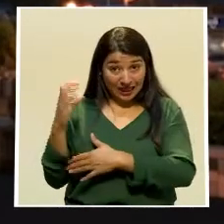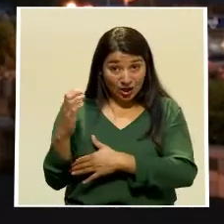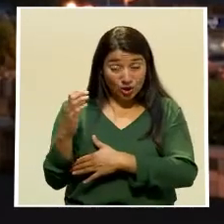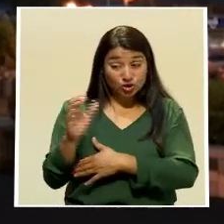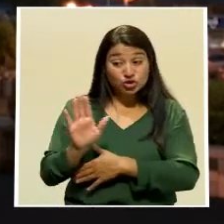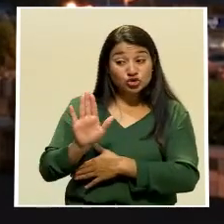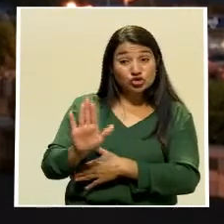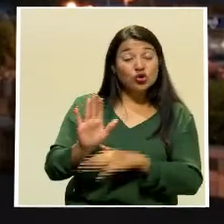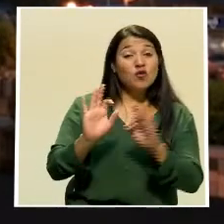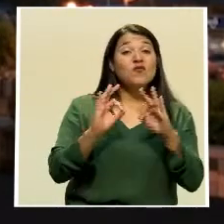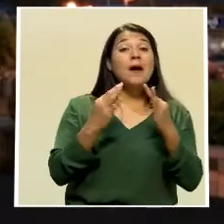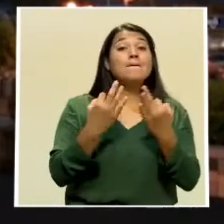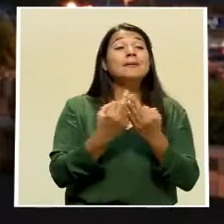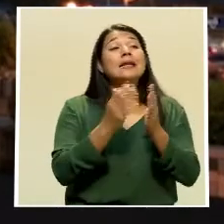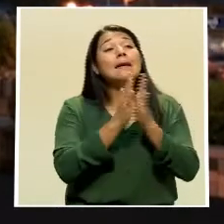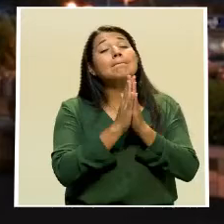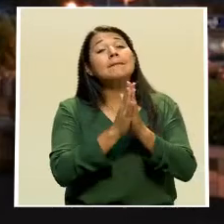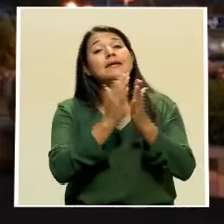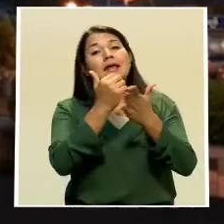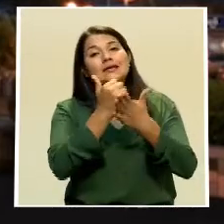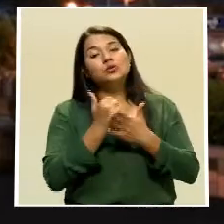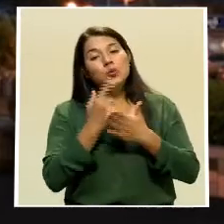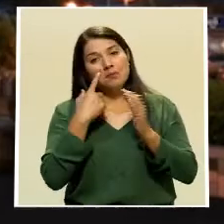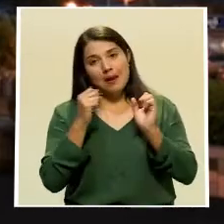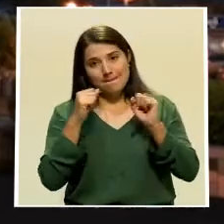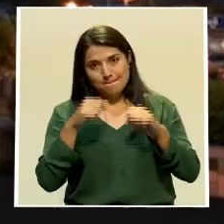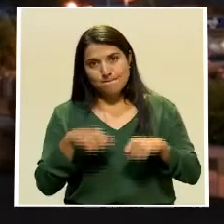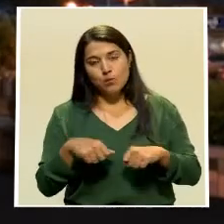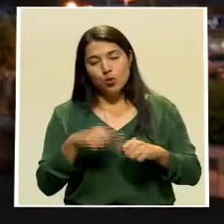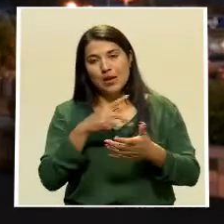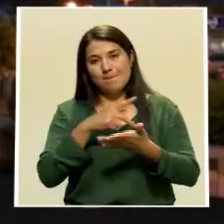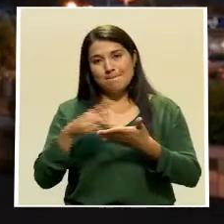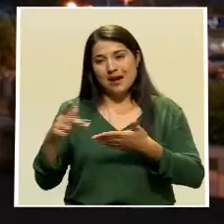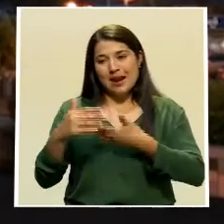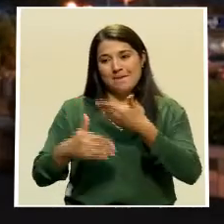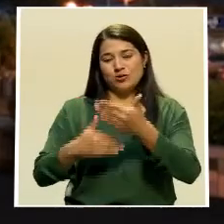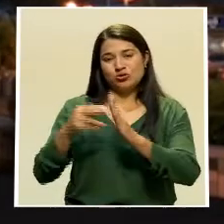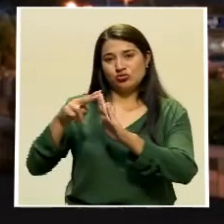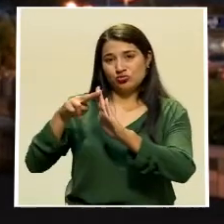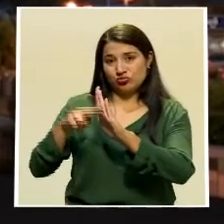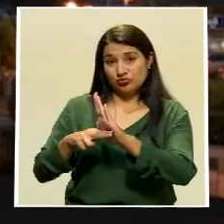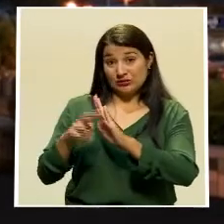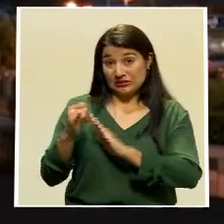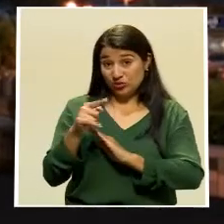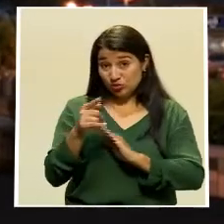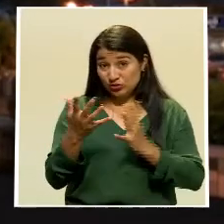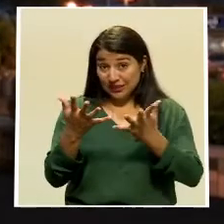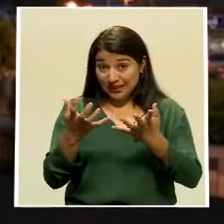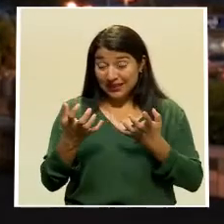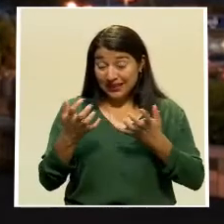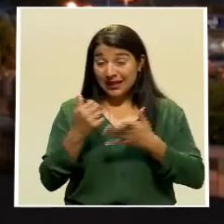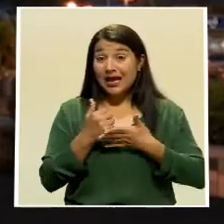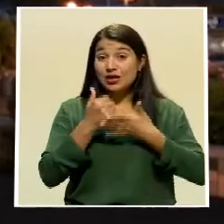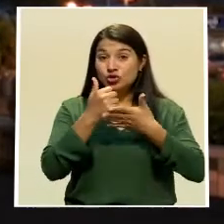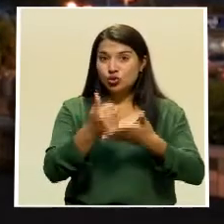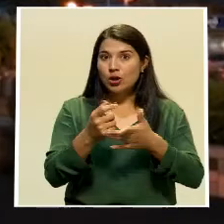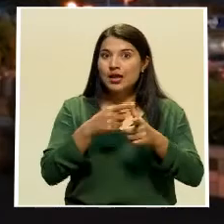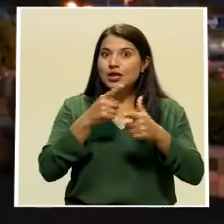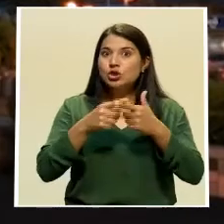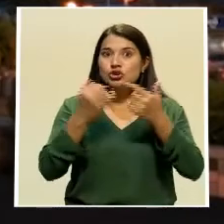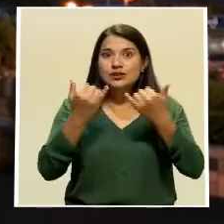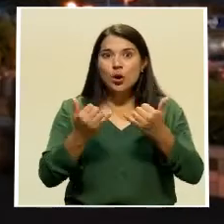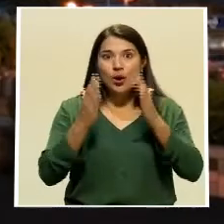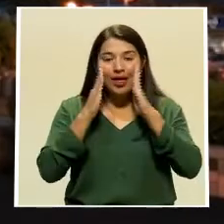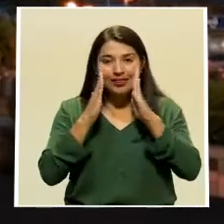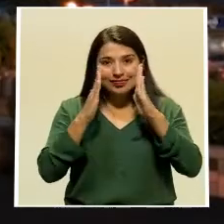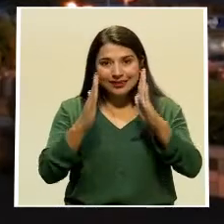la población colaboración para poder cubrir los gastos fúnebres. Si usted desea colaborar, preste mucha atención a los detalles